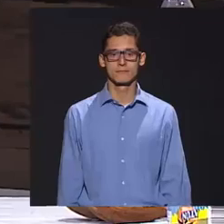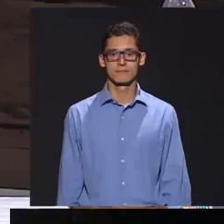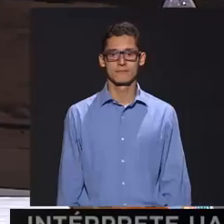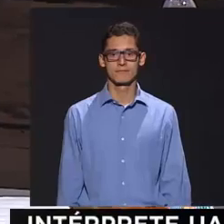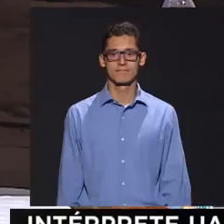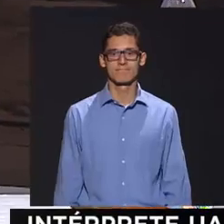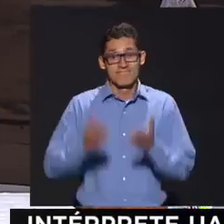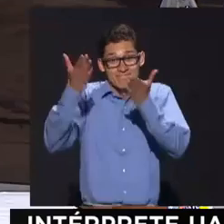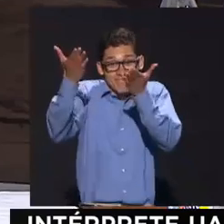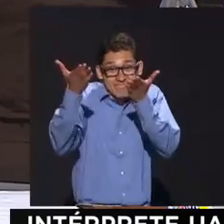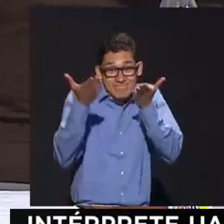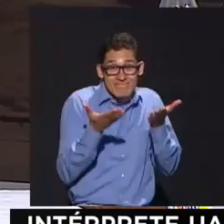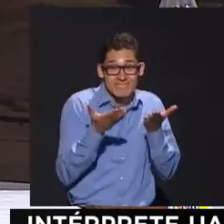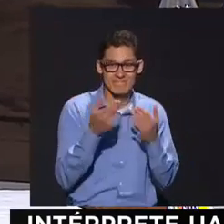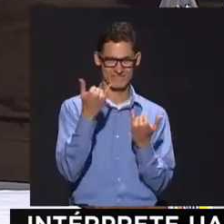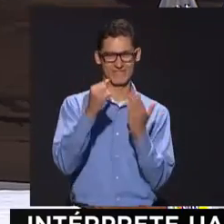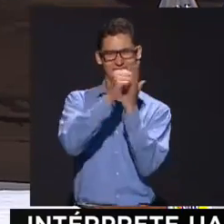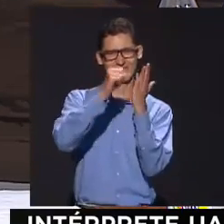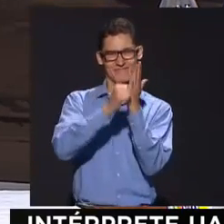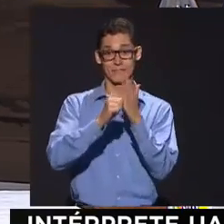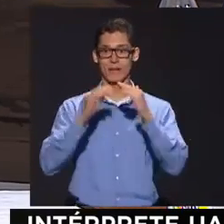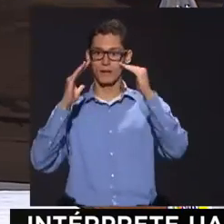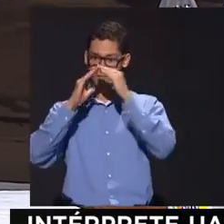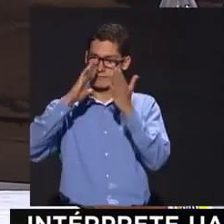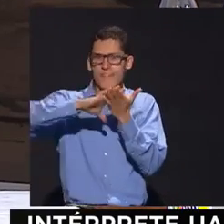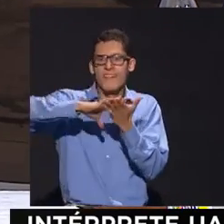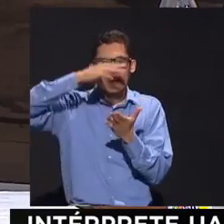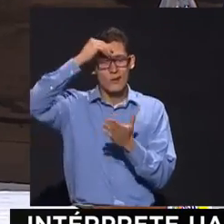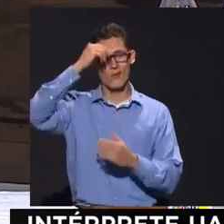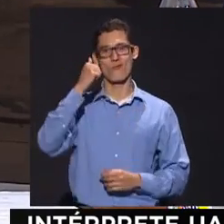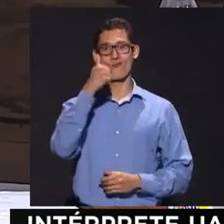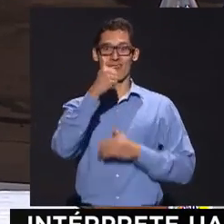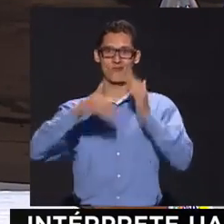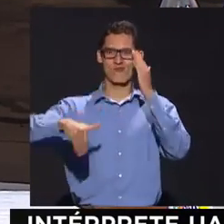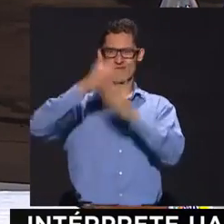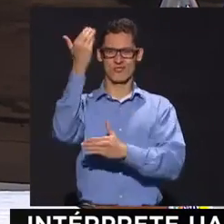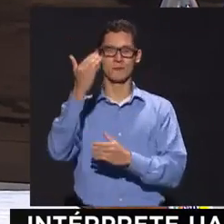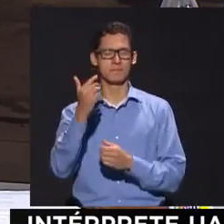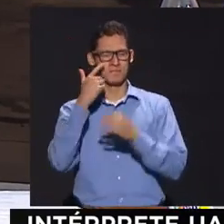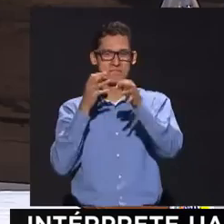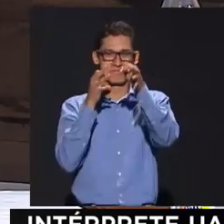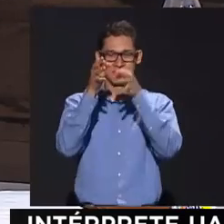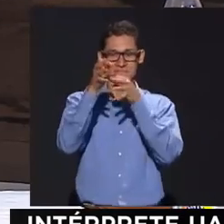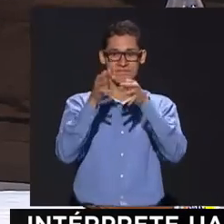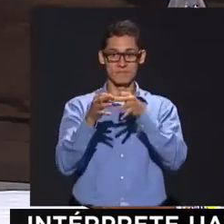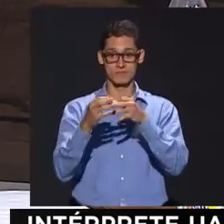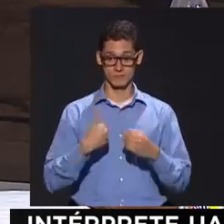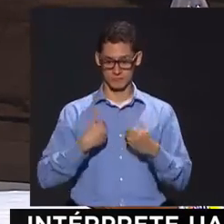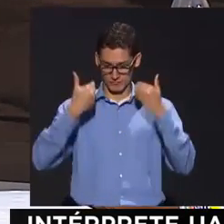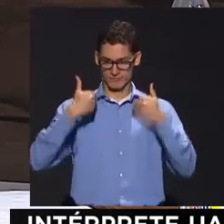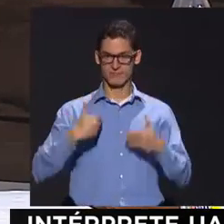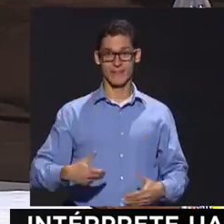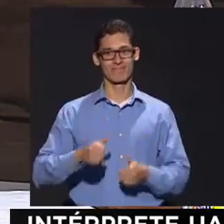bienvenidos a este programa en casa aprendemos con un buen comienzo les cuento todavía estoy vestida super